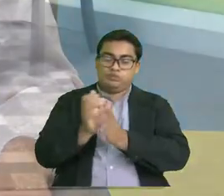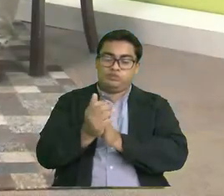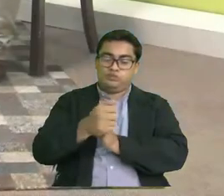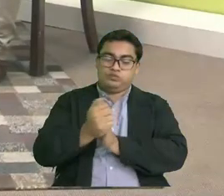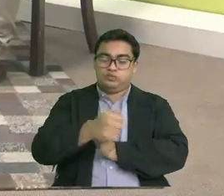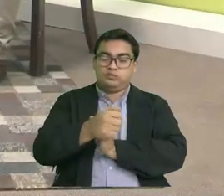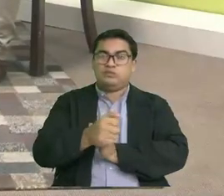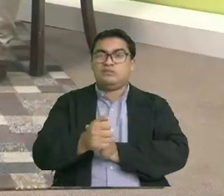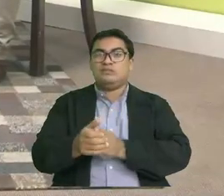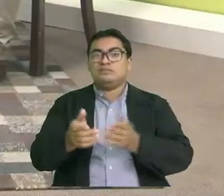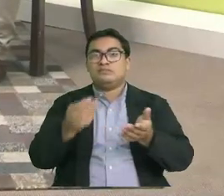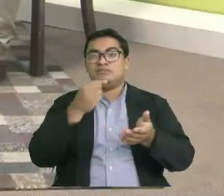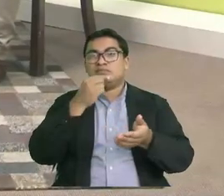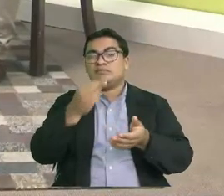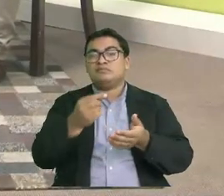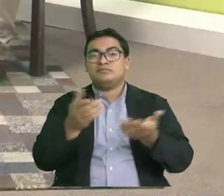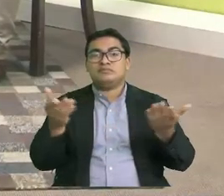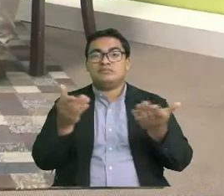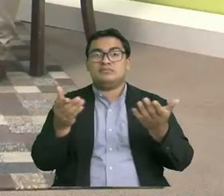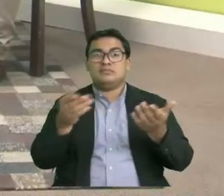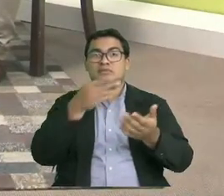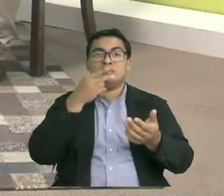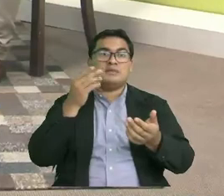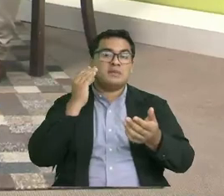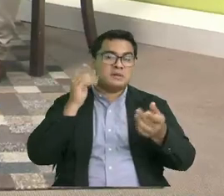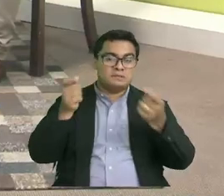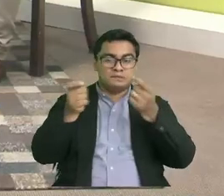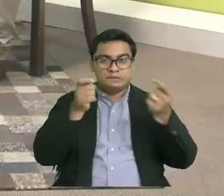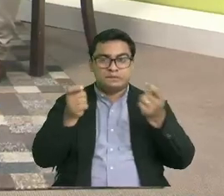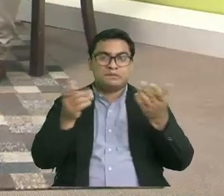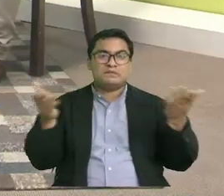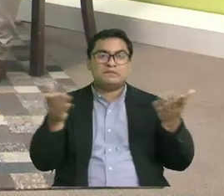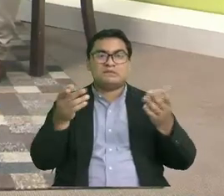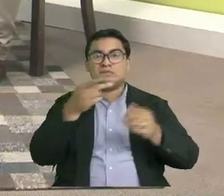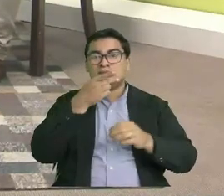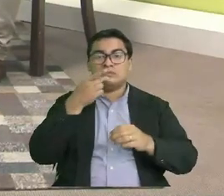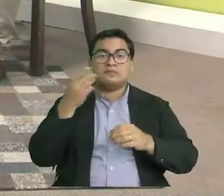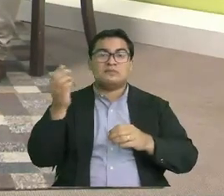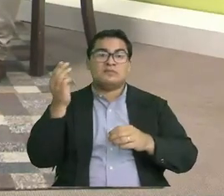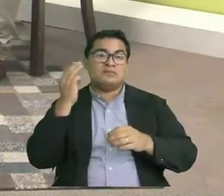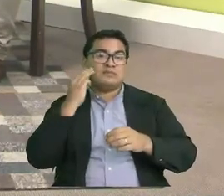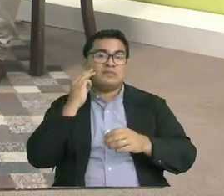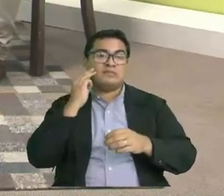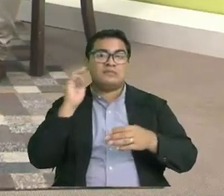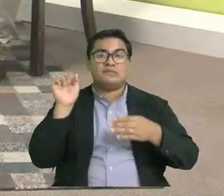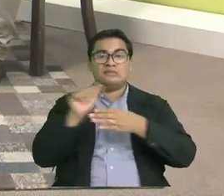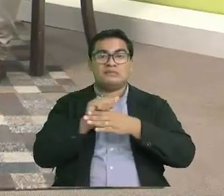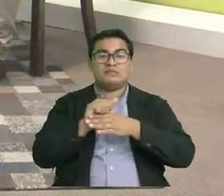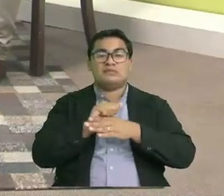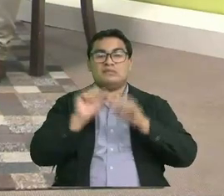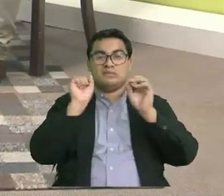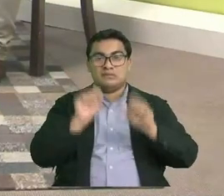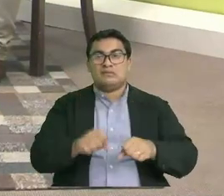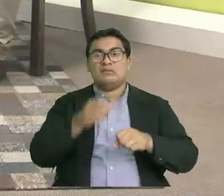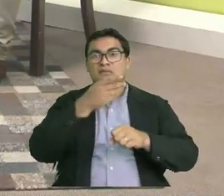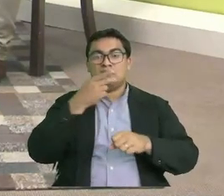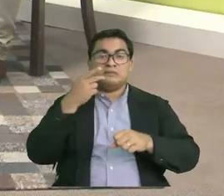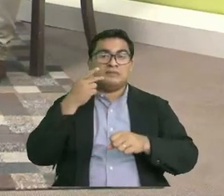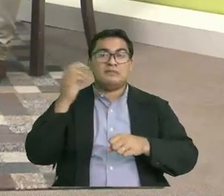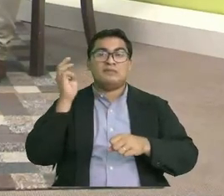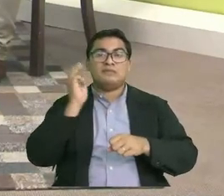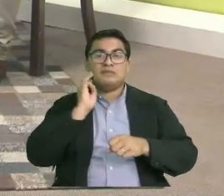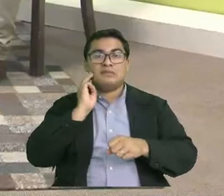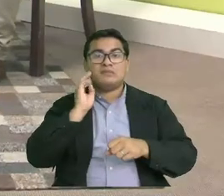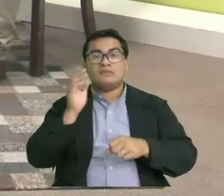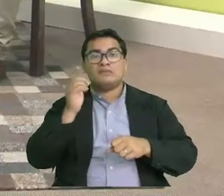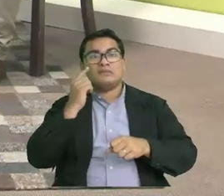te cuento que es más que todo para controlar a los padres. Sí, para que el padre diga. Son ejercicios que el padre puede hacer en la casa, que viendo un